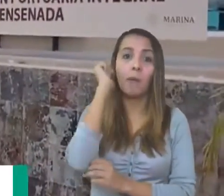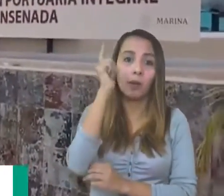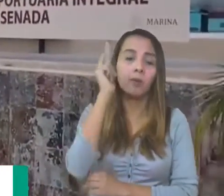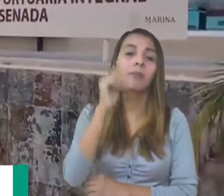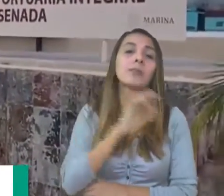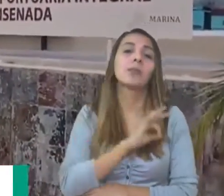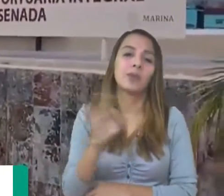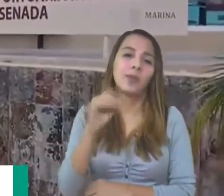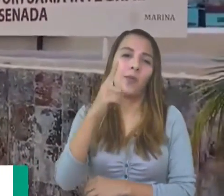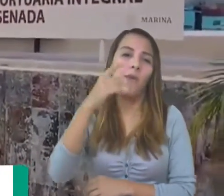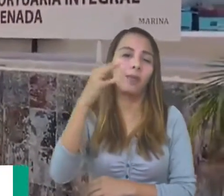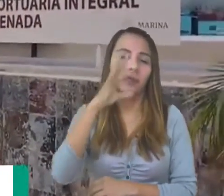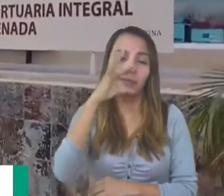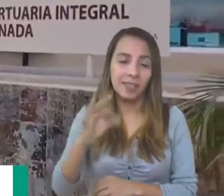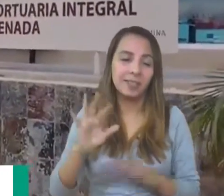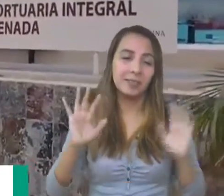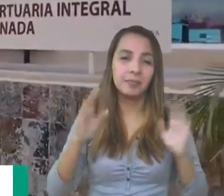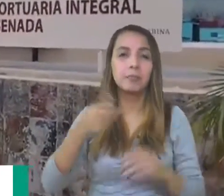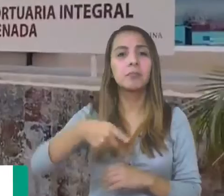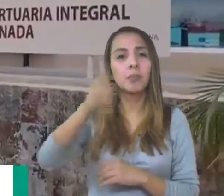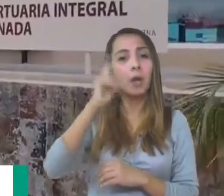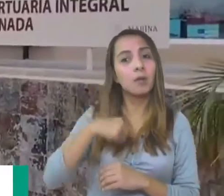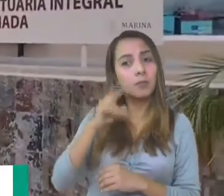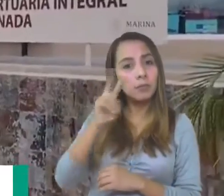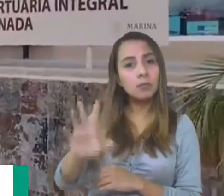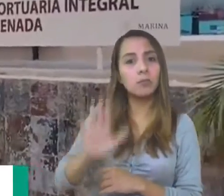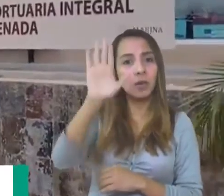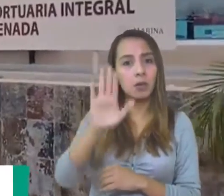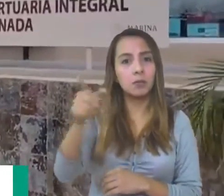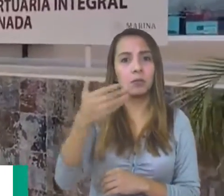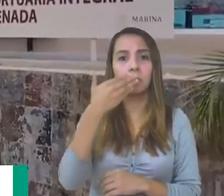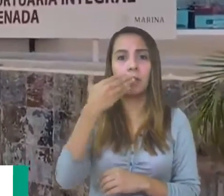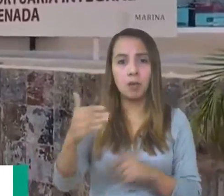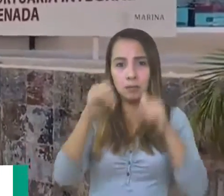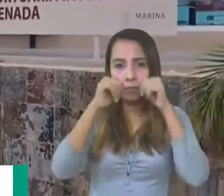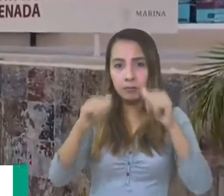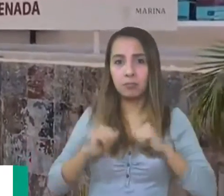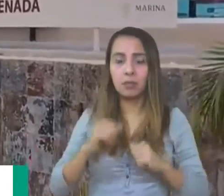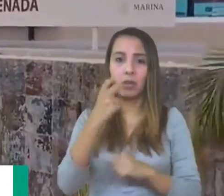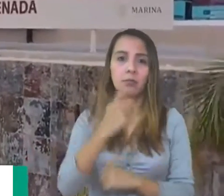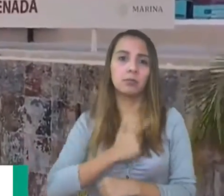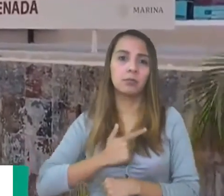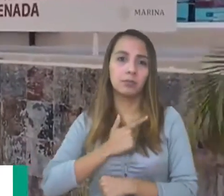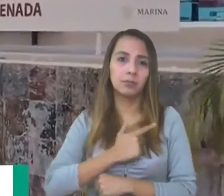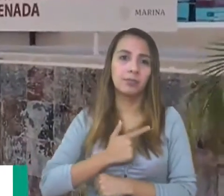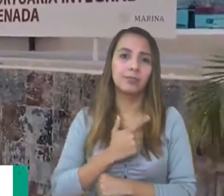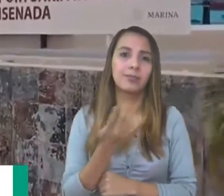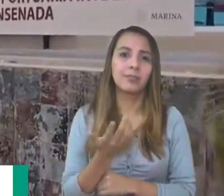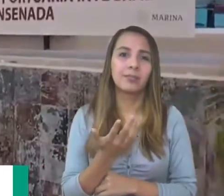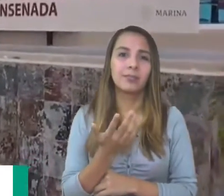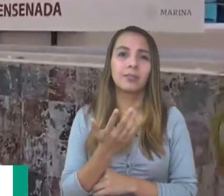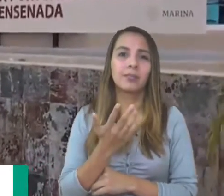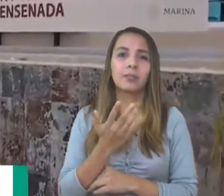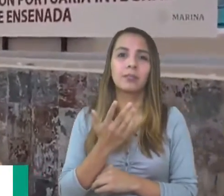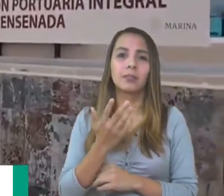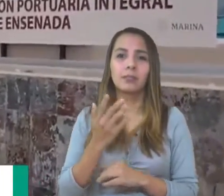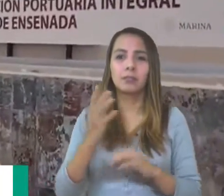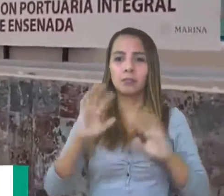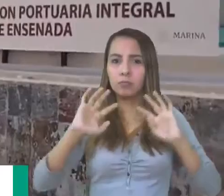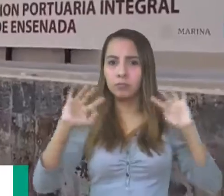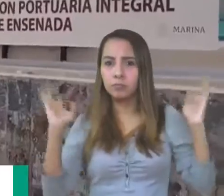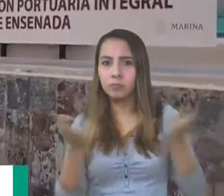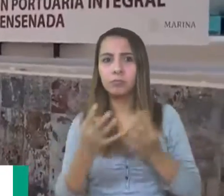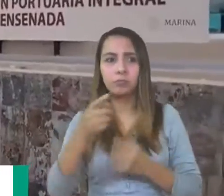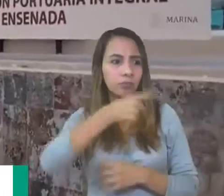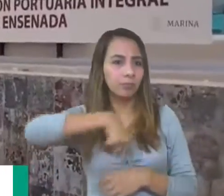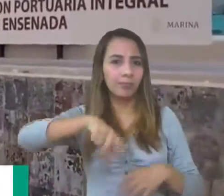¿no? Sí. Pero vemos esa buena disposición, ¿no? Y eso nos gustó, incluso ahí se rodeó de toda la gente